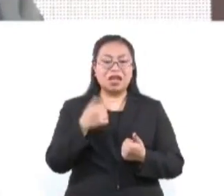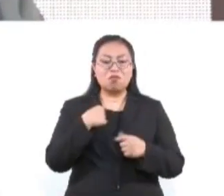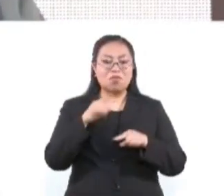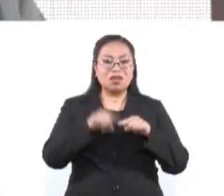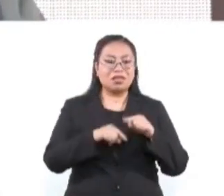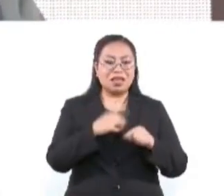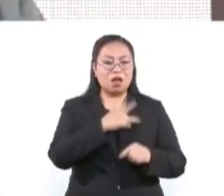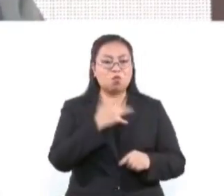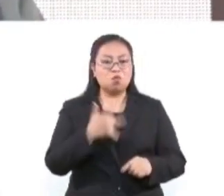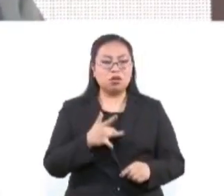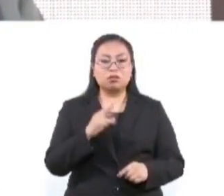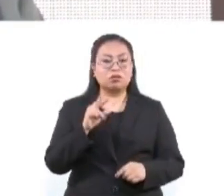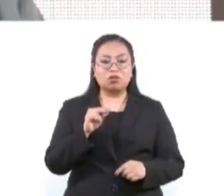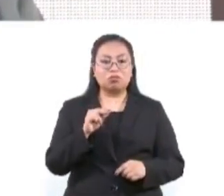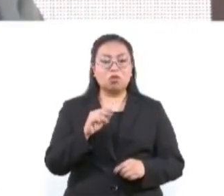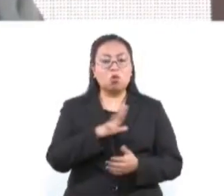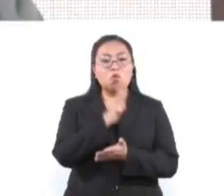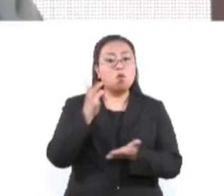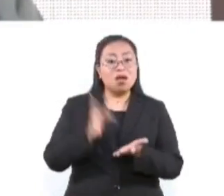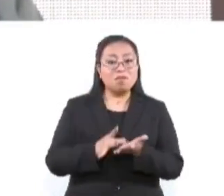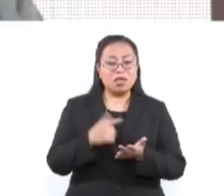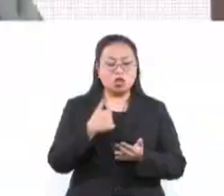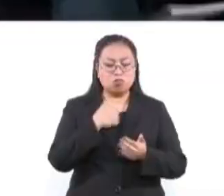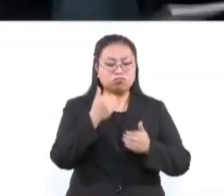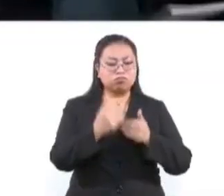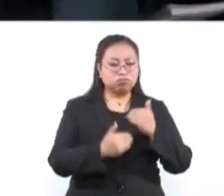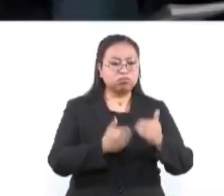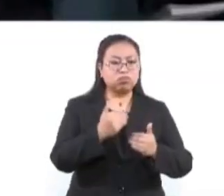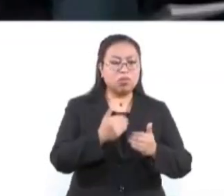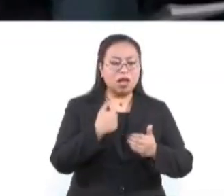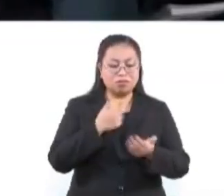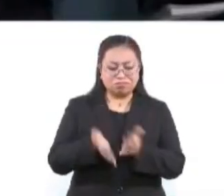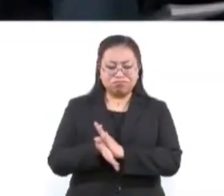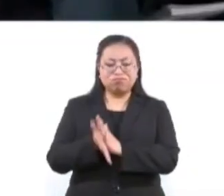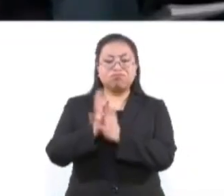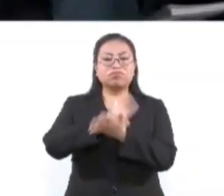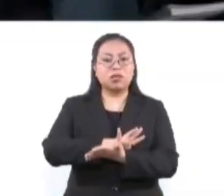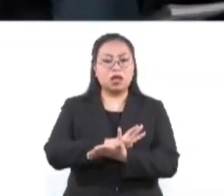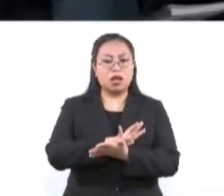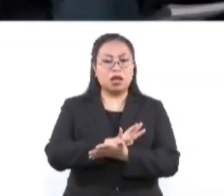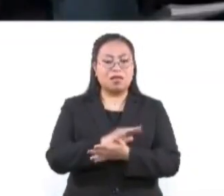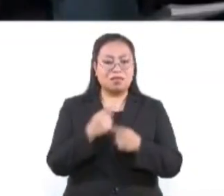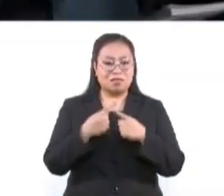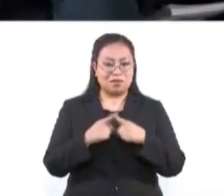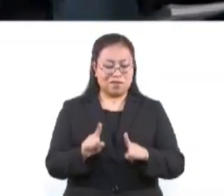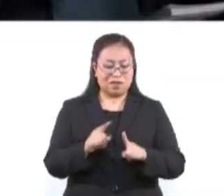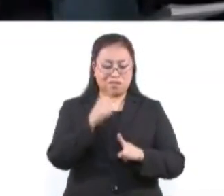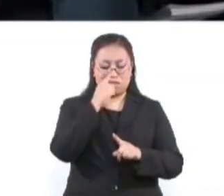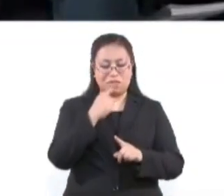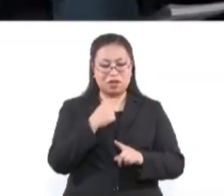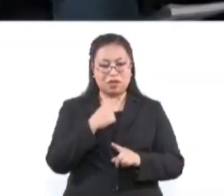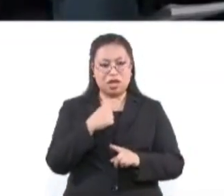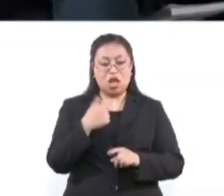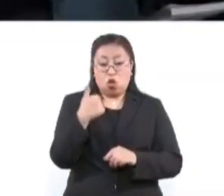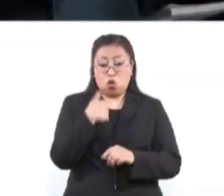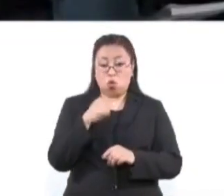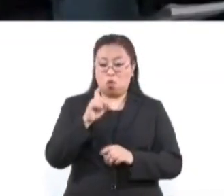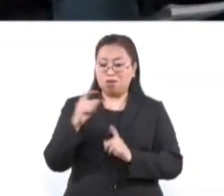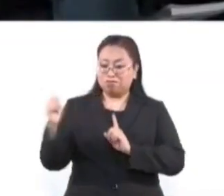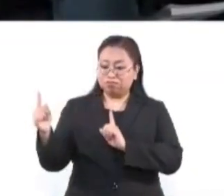simplemente ahora esto me había convertido en otra persona. Conocer a Antonio Helguera me cambió la